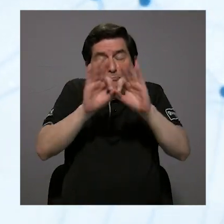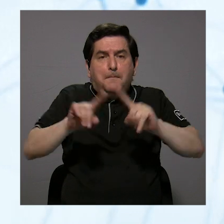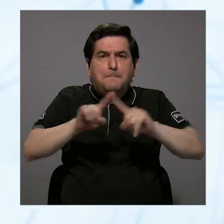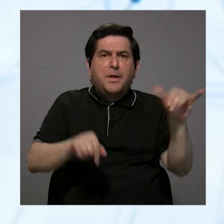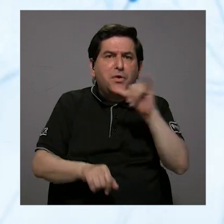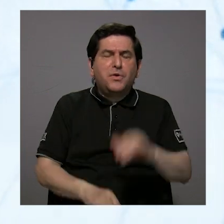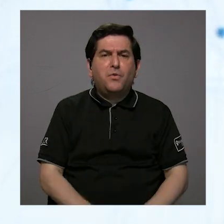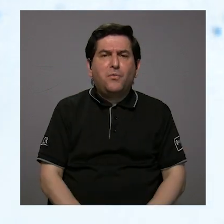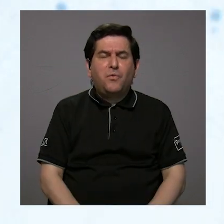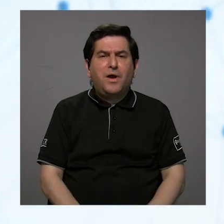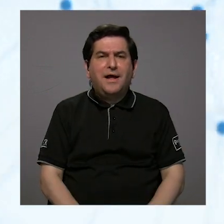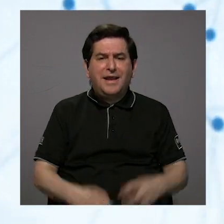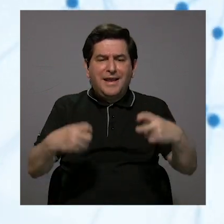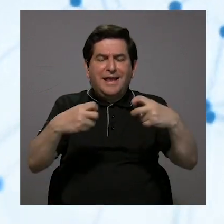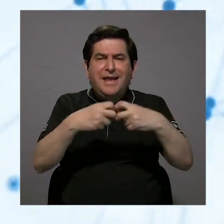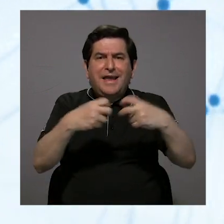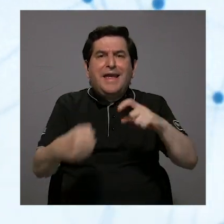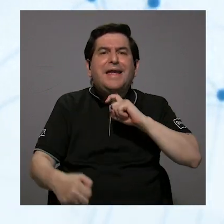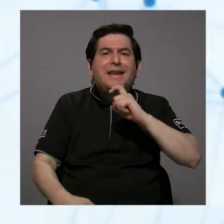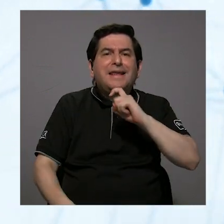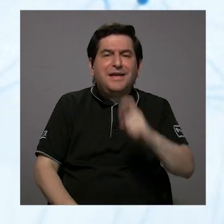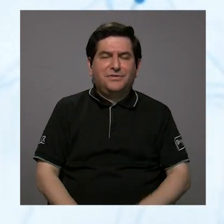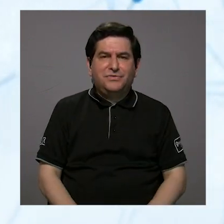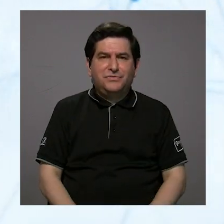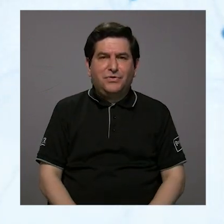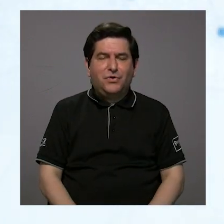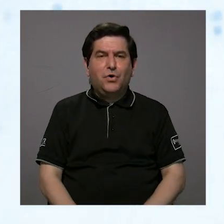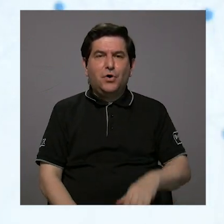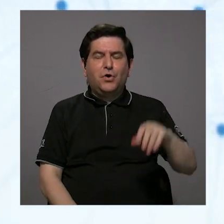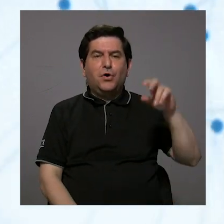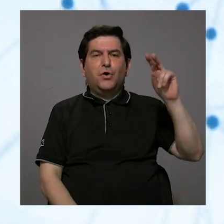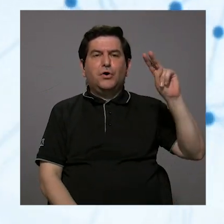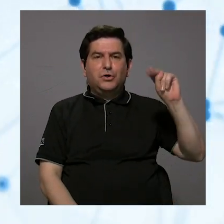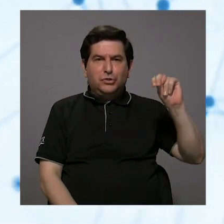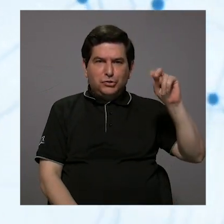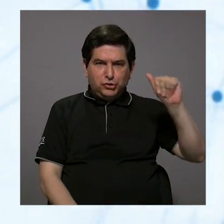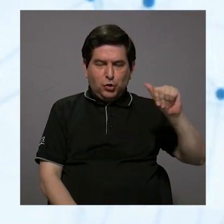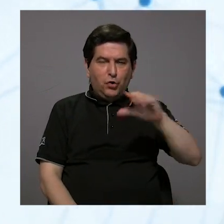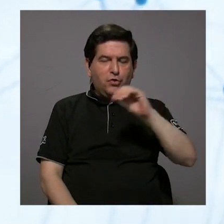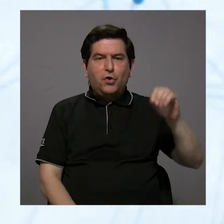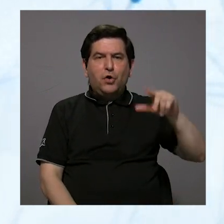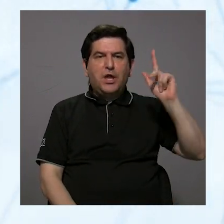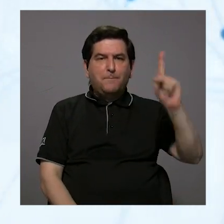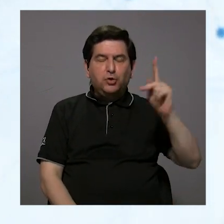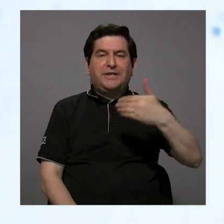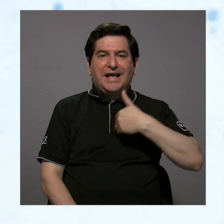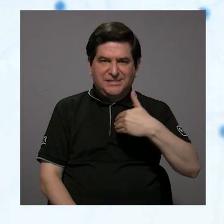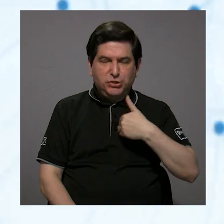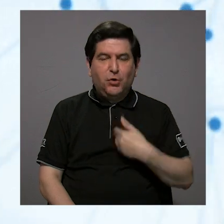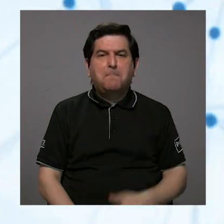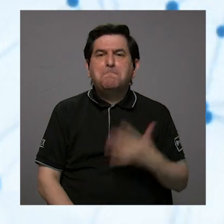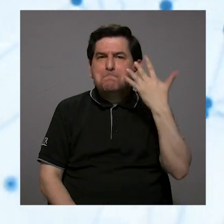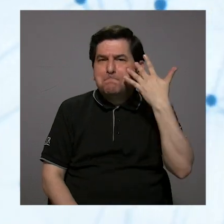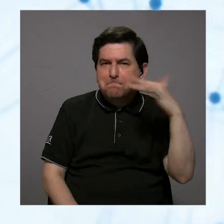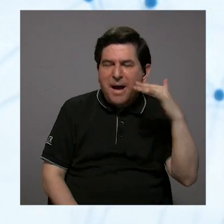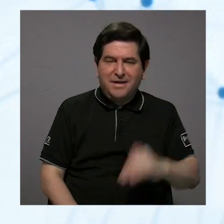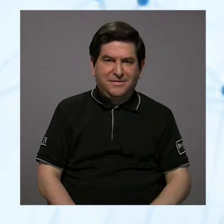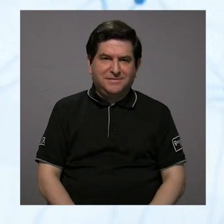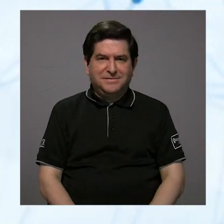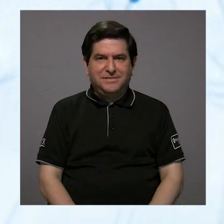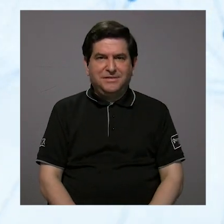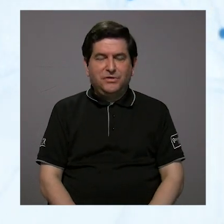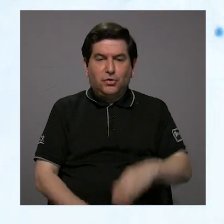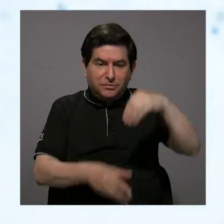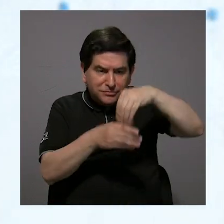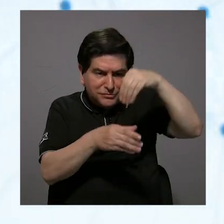pero también a los electrolitos, es decir, el sodio y el potasio especialmente que tiene, es muy parecido